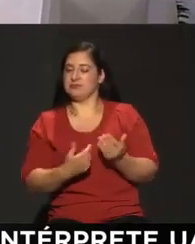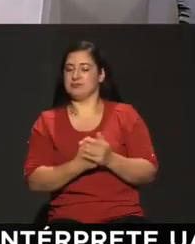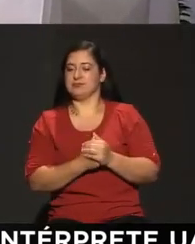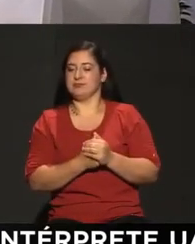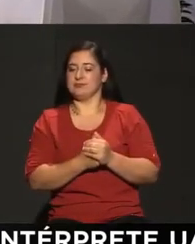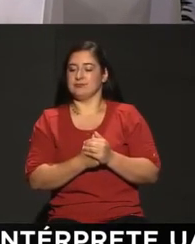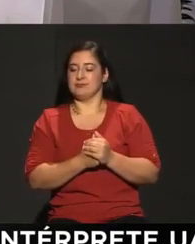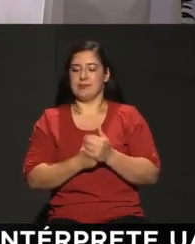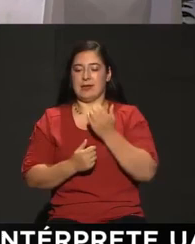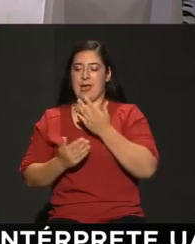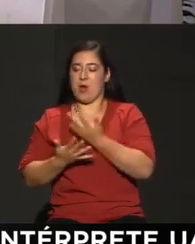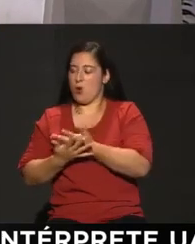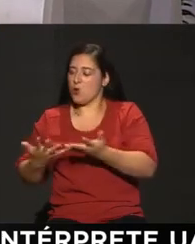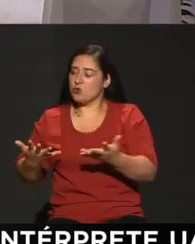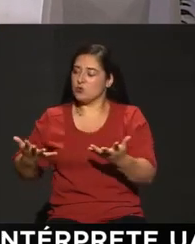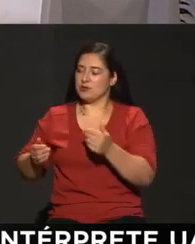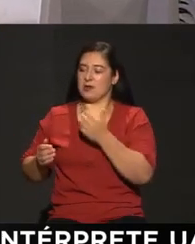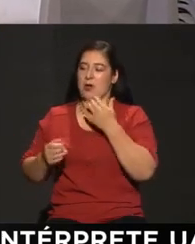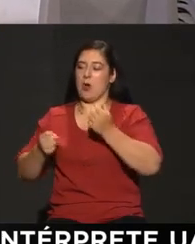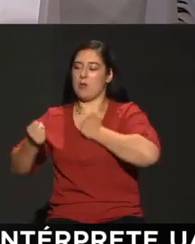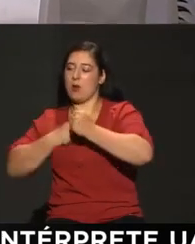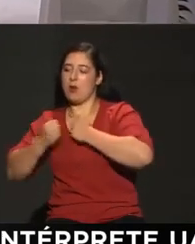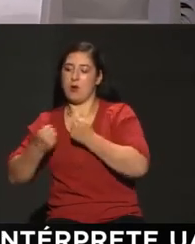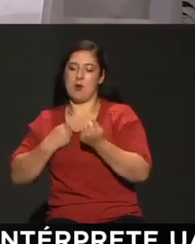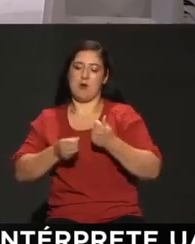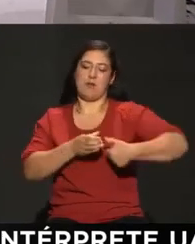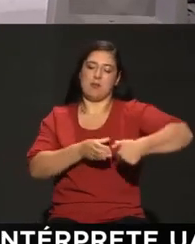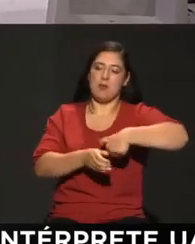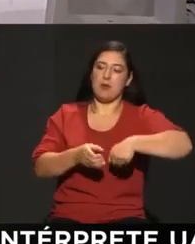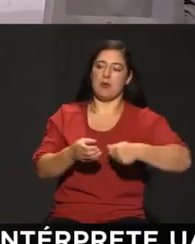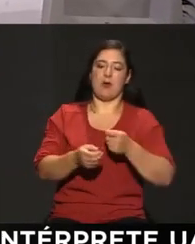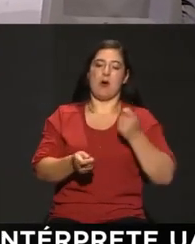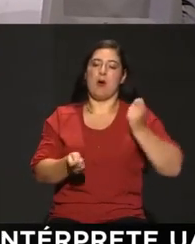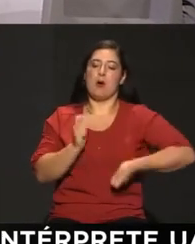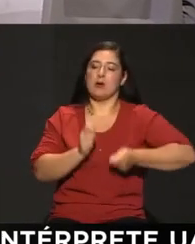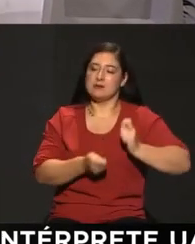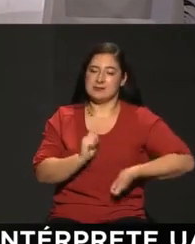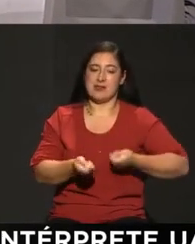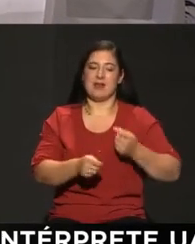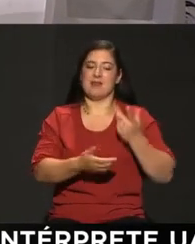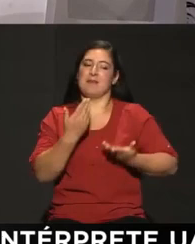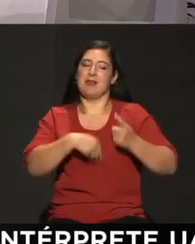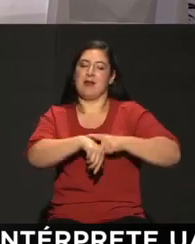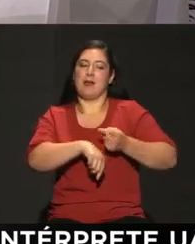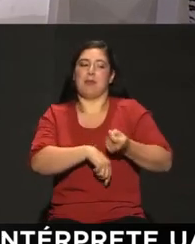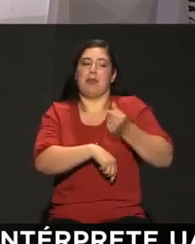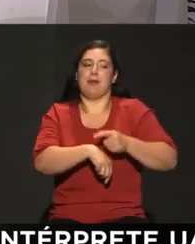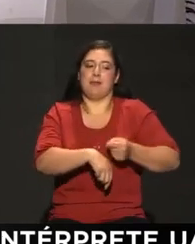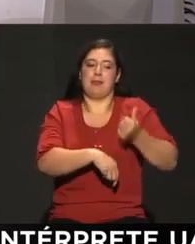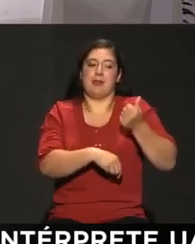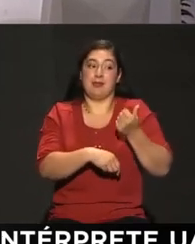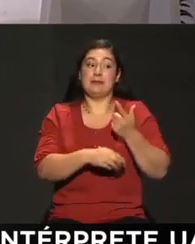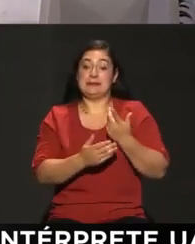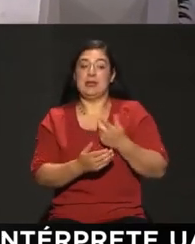los elementos de casa que no tienen duración porque pueden sonar solamente en sonidos cortos, pero los voy a tocar